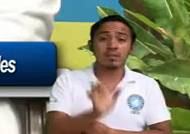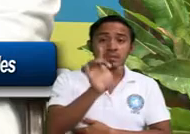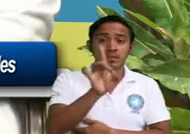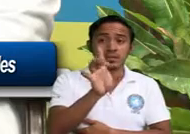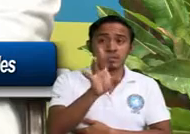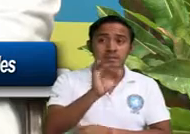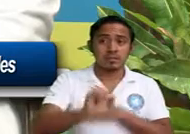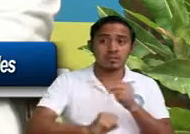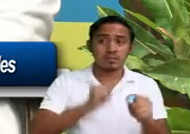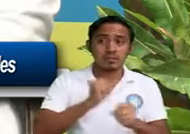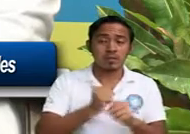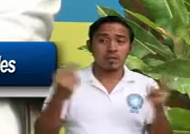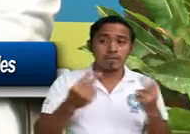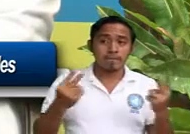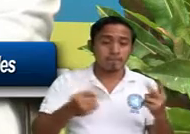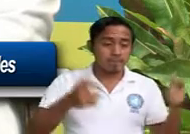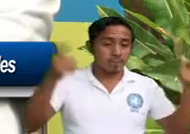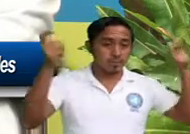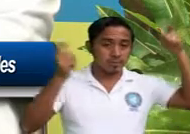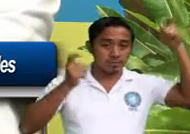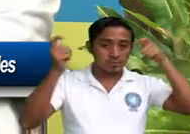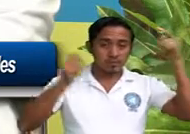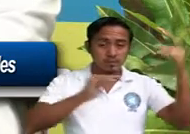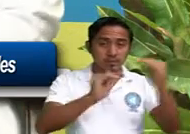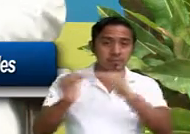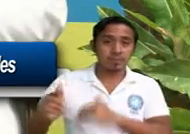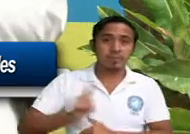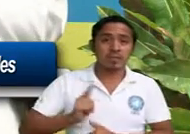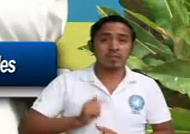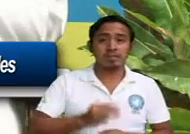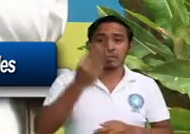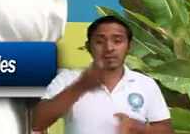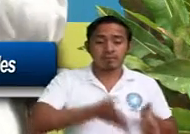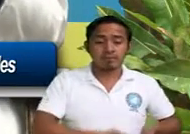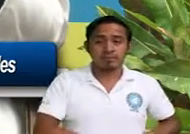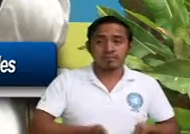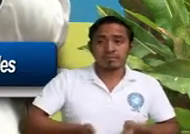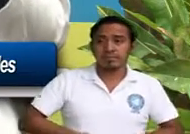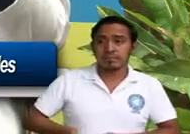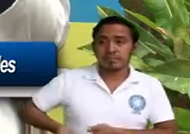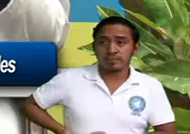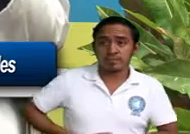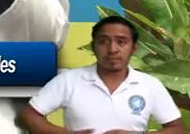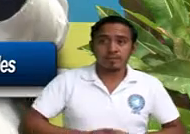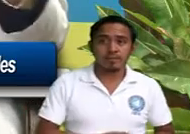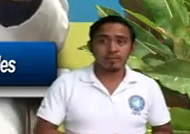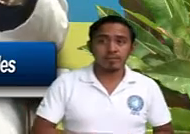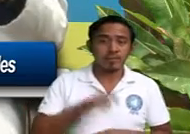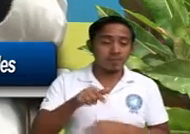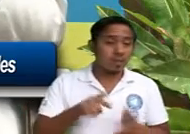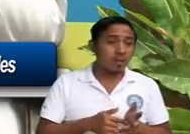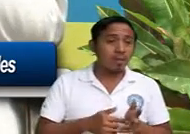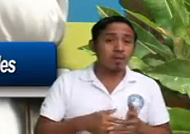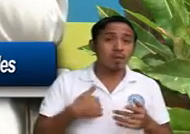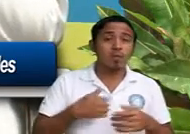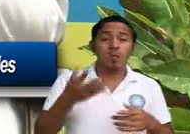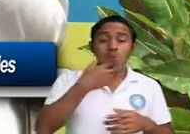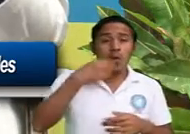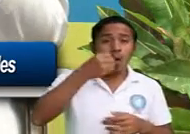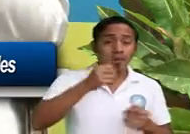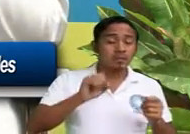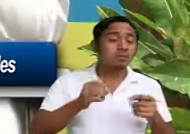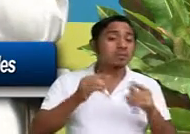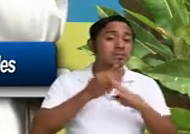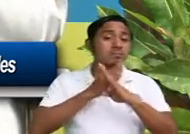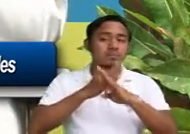años, vive en Ciudad Sandino y tuvo trillizos. Entonces, el ser adolescente no te exenta de tener un embarazo múltiple, pero